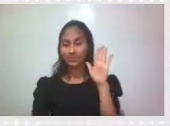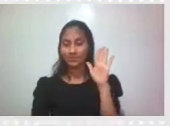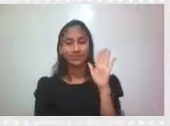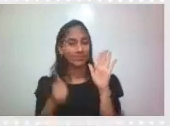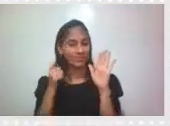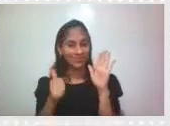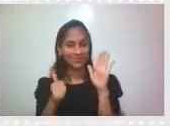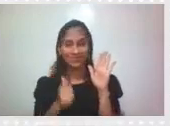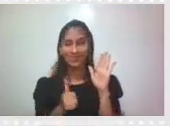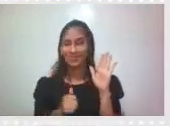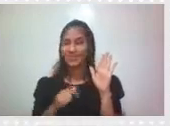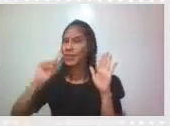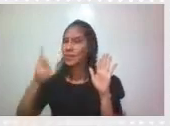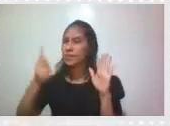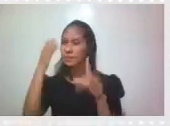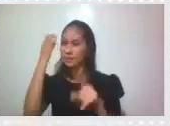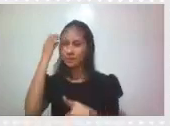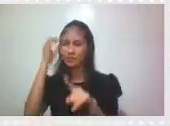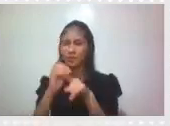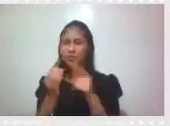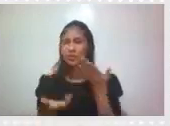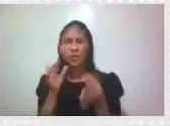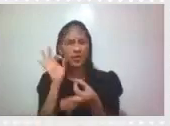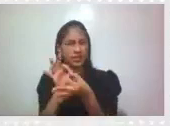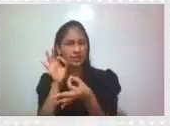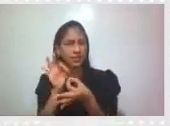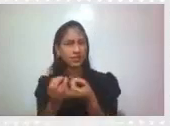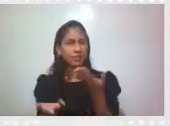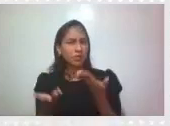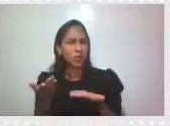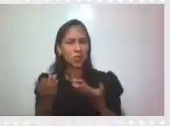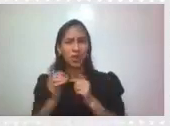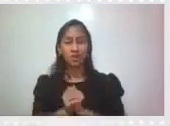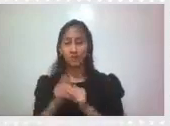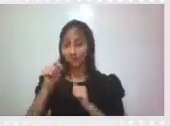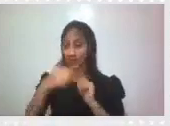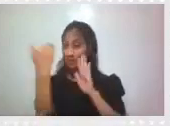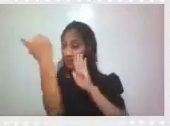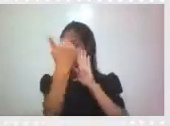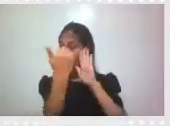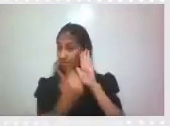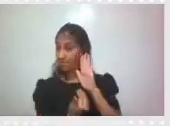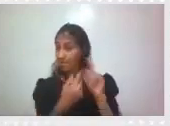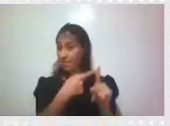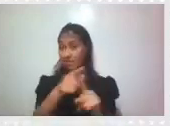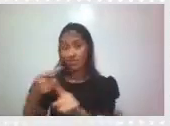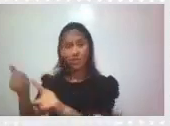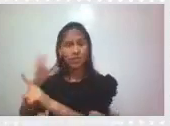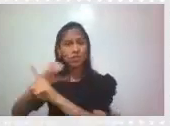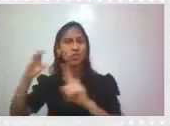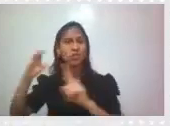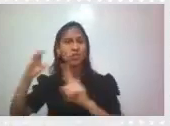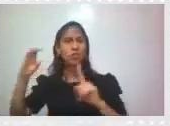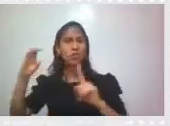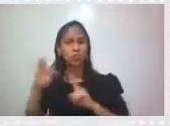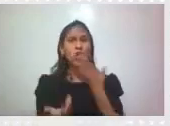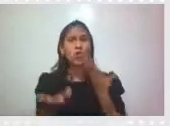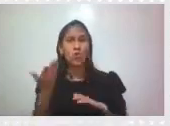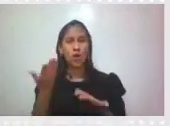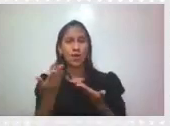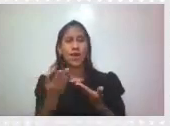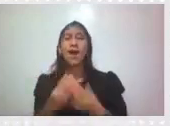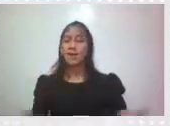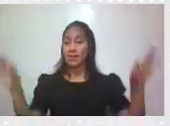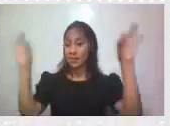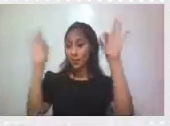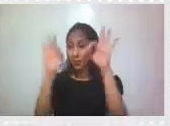Bien. El primer objetivo específico de estas acciones de interculturalidad es afianzar el diálogo